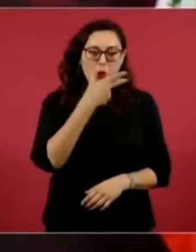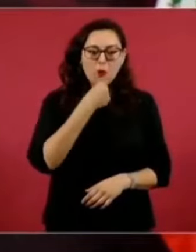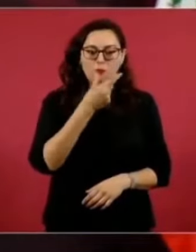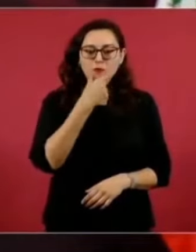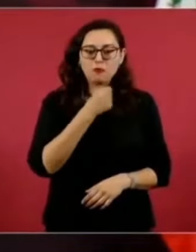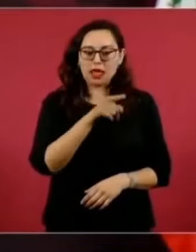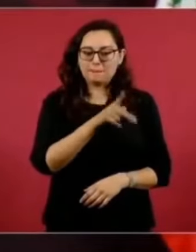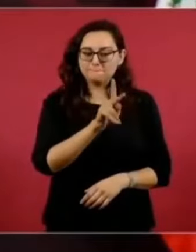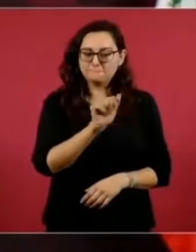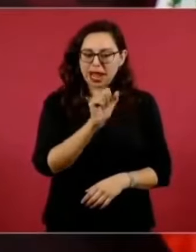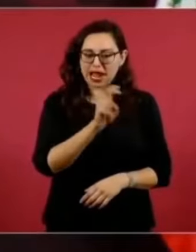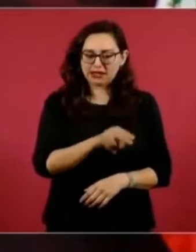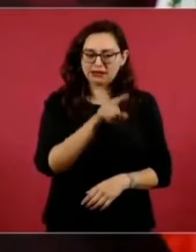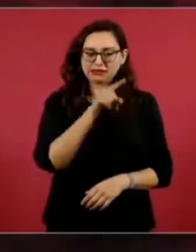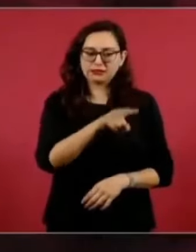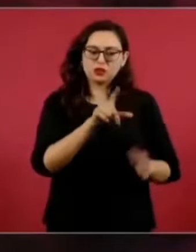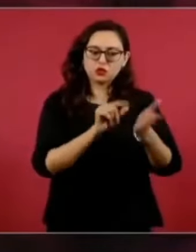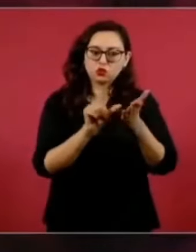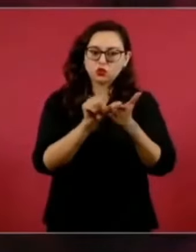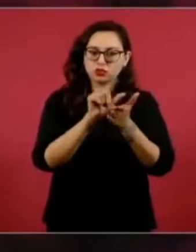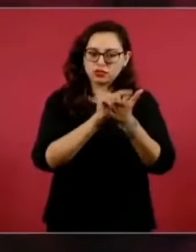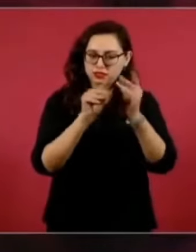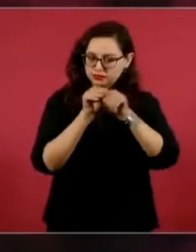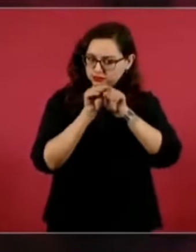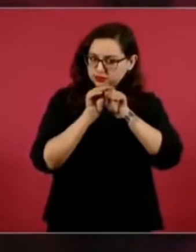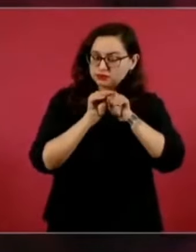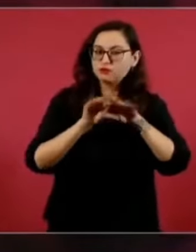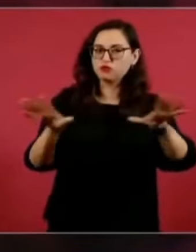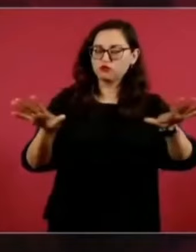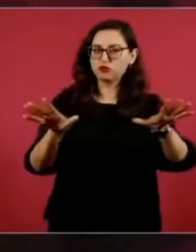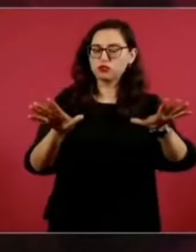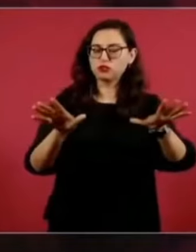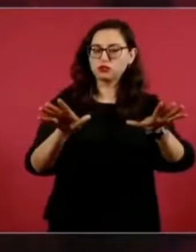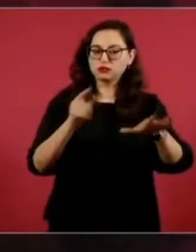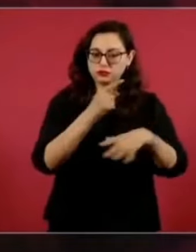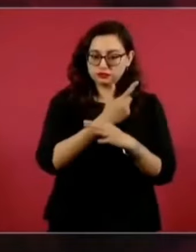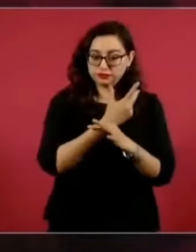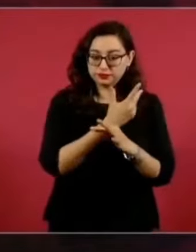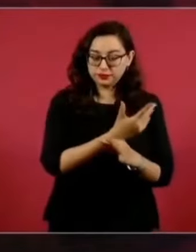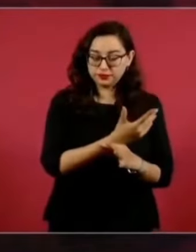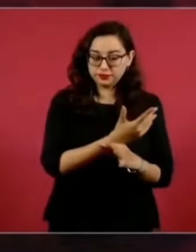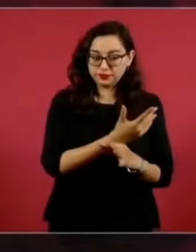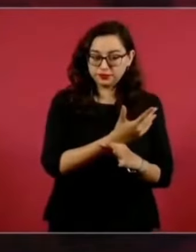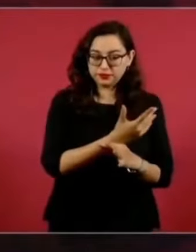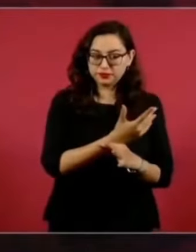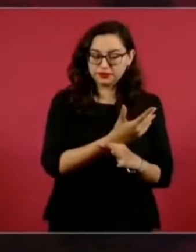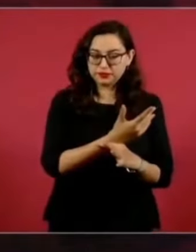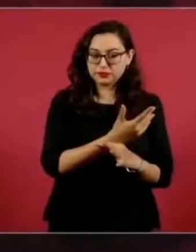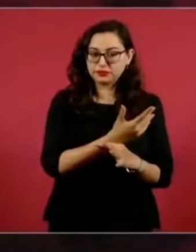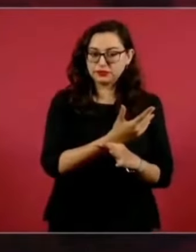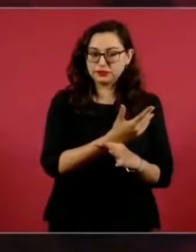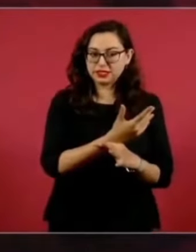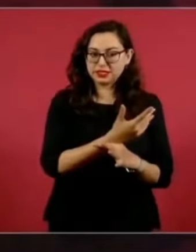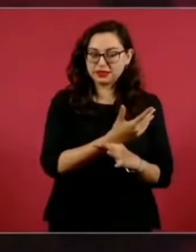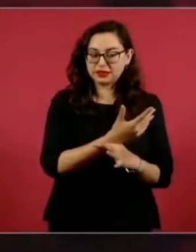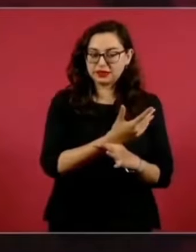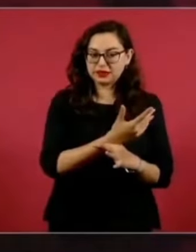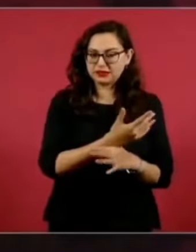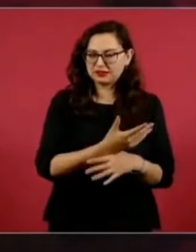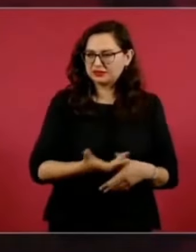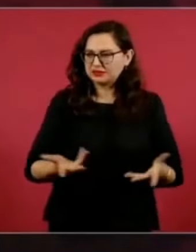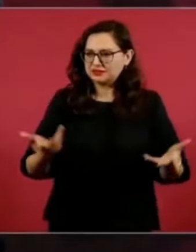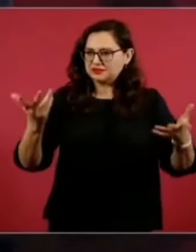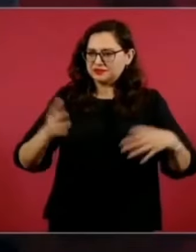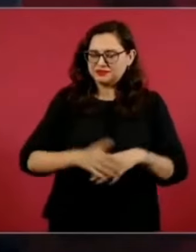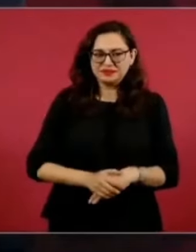Twitter culpando a Claudio Iquiz González,